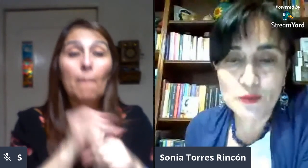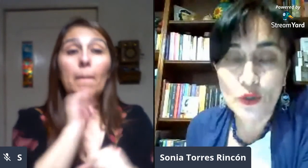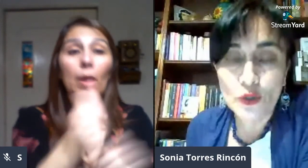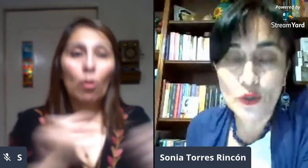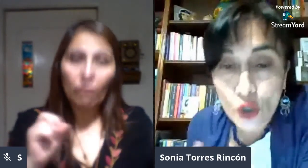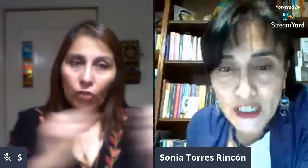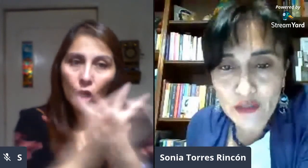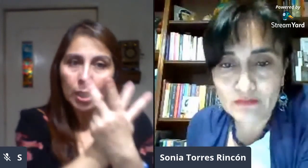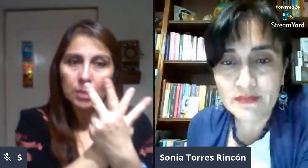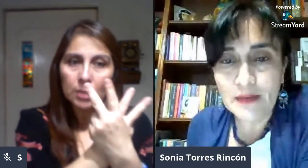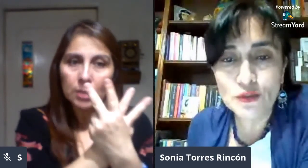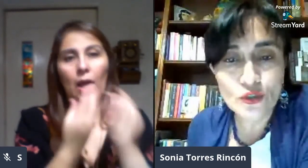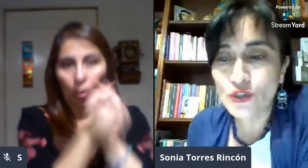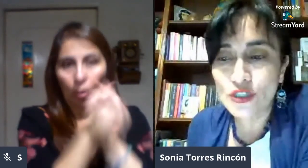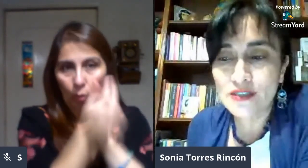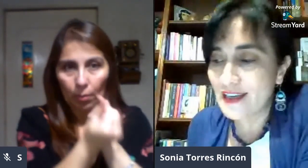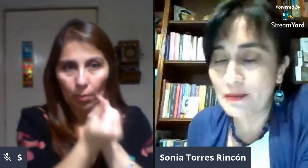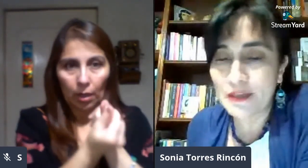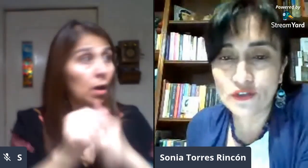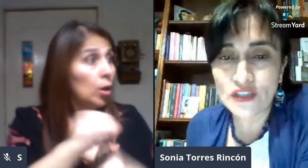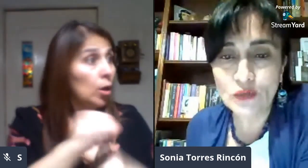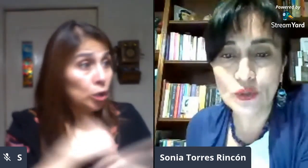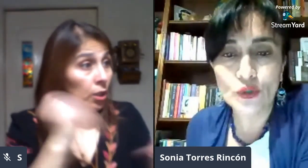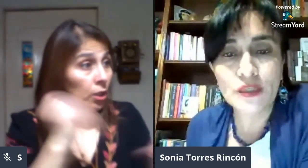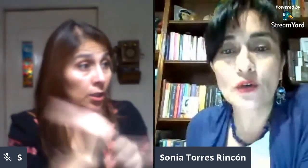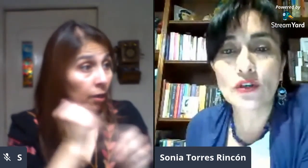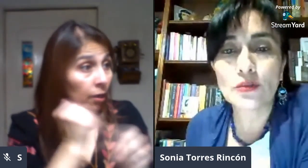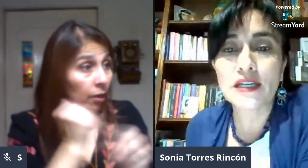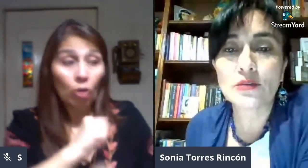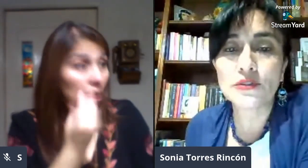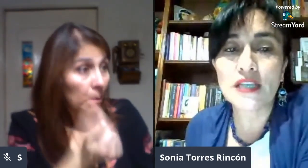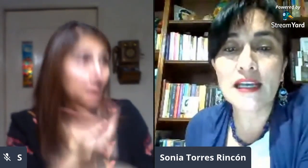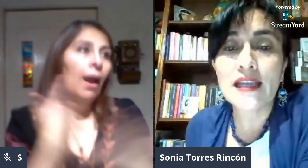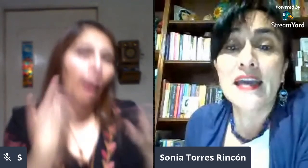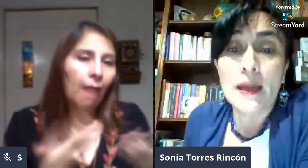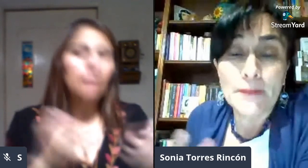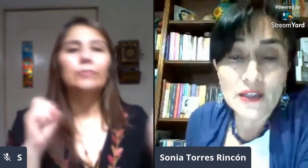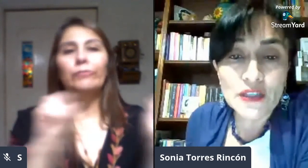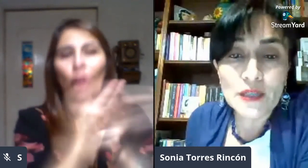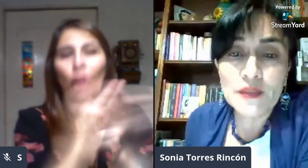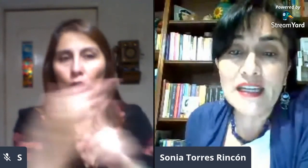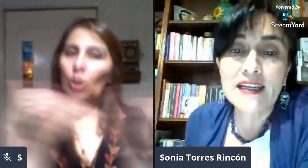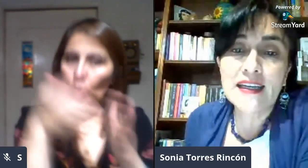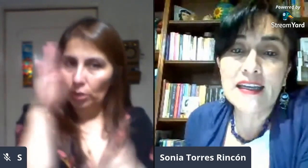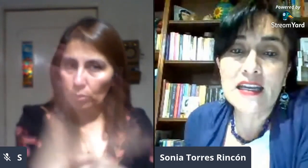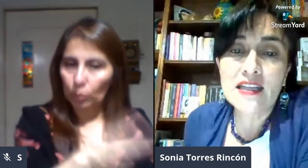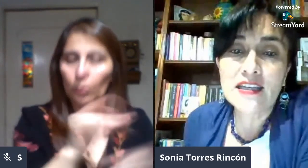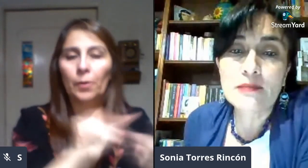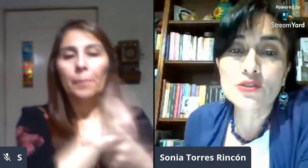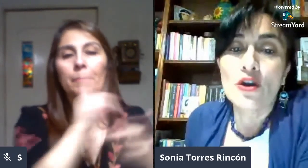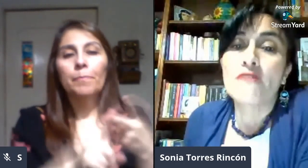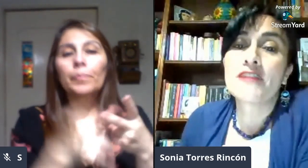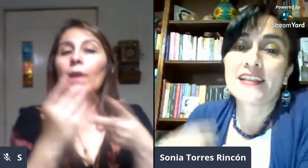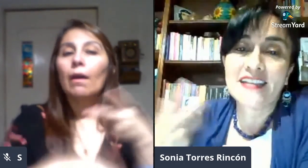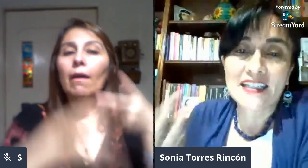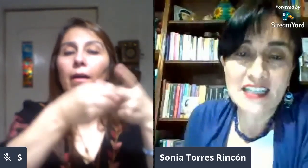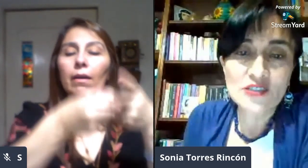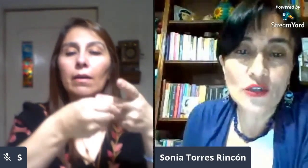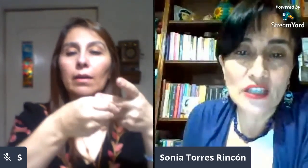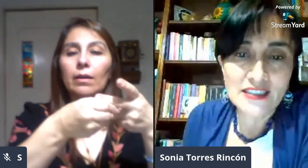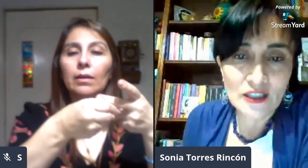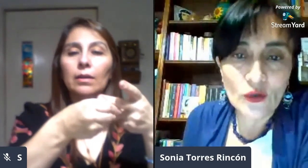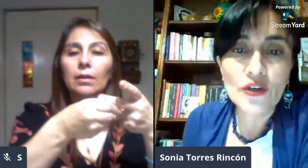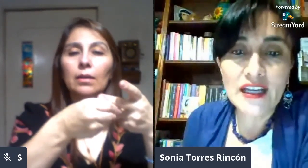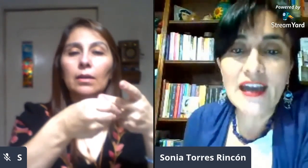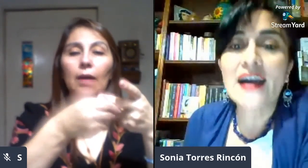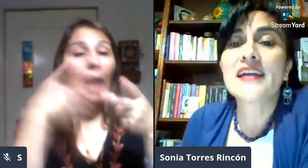digamos, por no lograr, digamos, todos estos elementos de la autonomía económica como tal, pero también, digamos, frente al riesgo